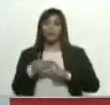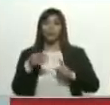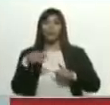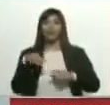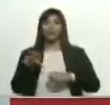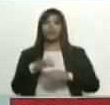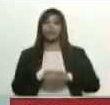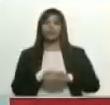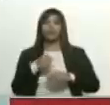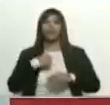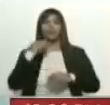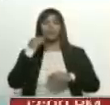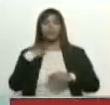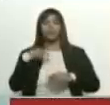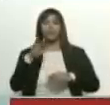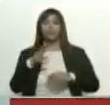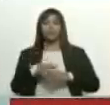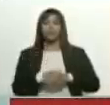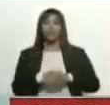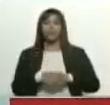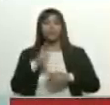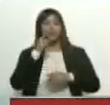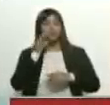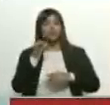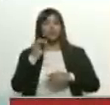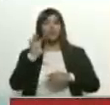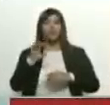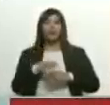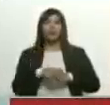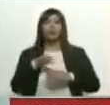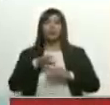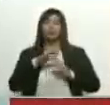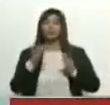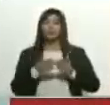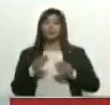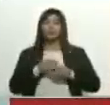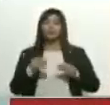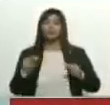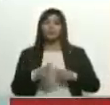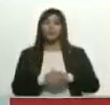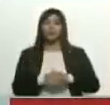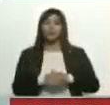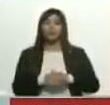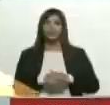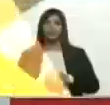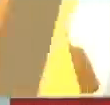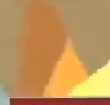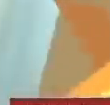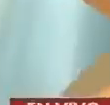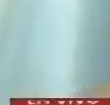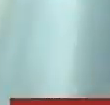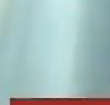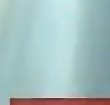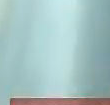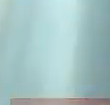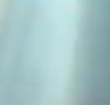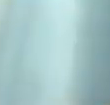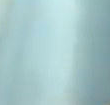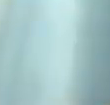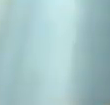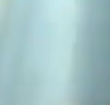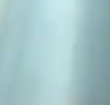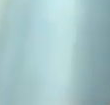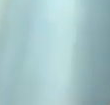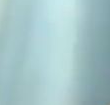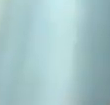Yo creo que Venezuela es el único país en el planeta Tierra, si acaso estará entre los tres